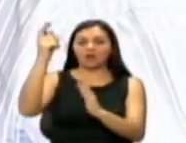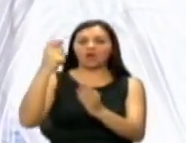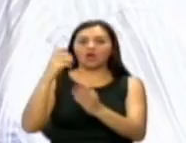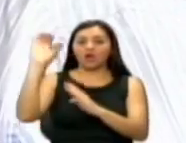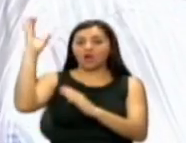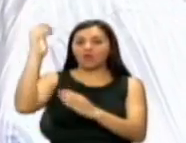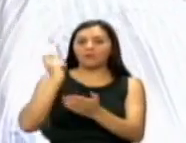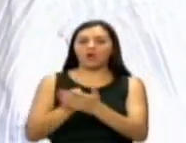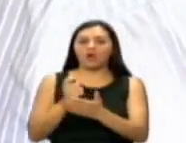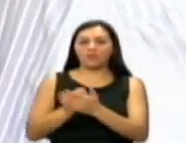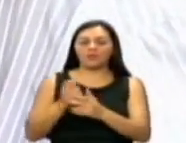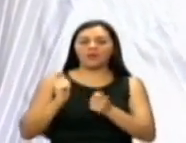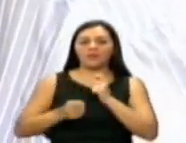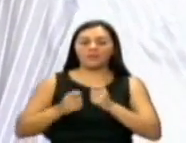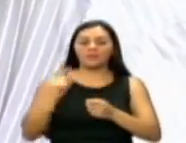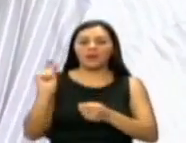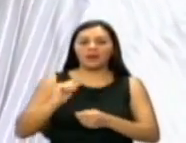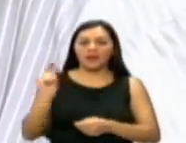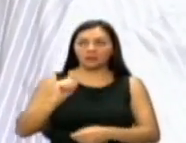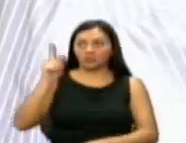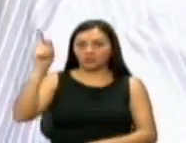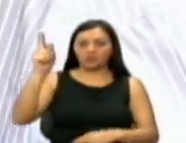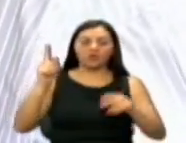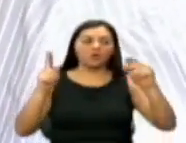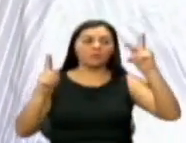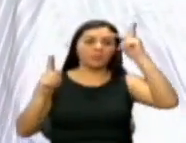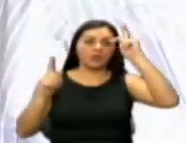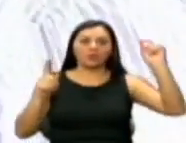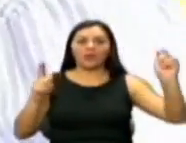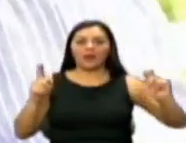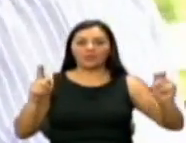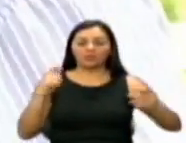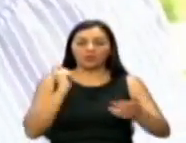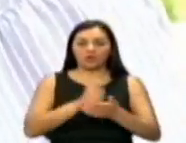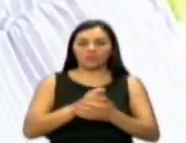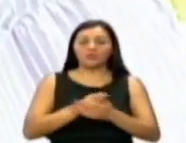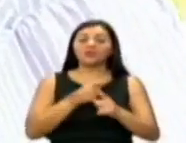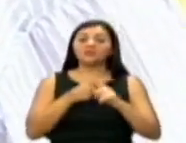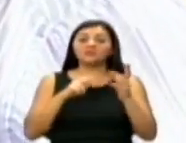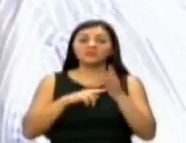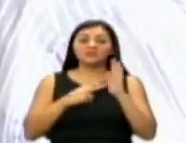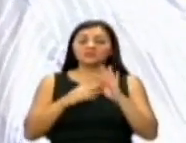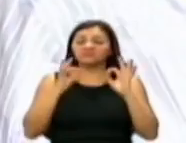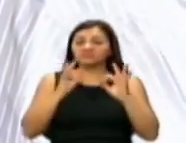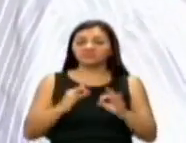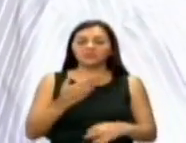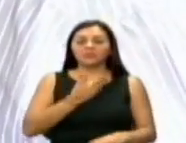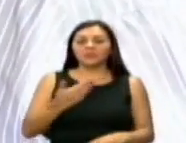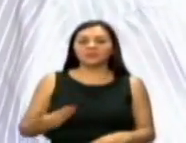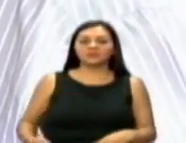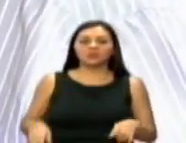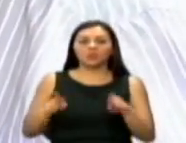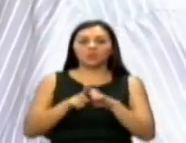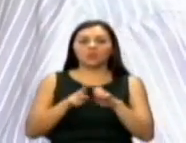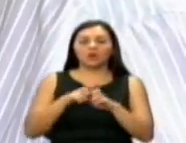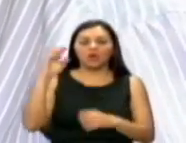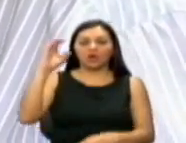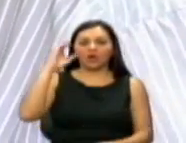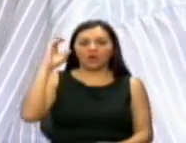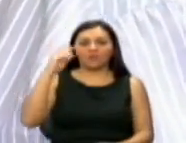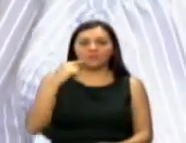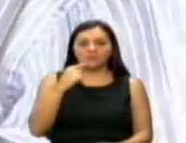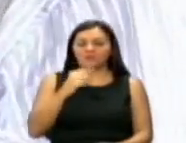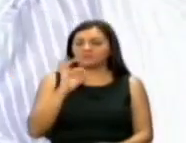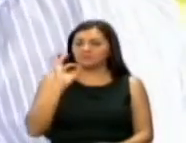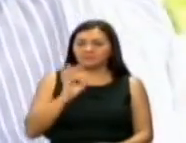importadores tienen las salvaguardias para compensar la devaluación del peso colombiano, que es política del presidente de Colombia.